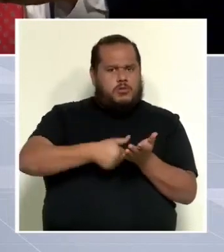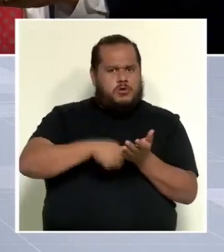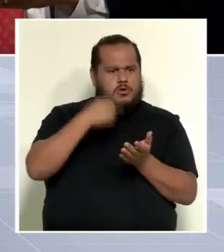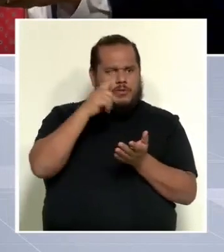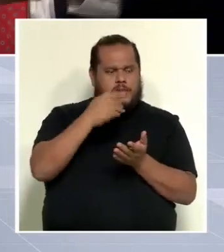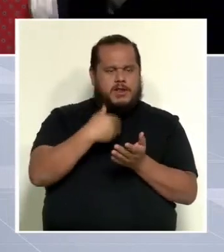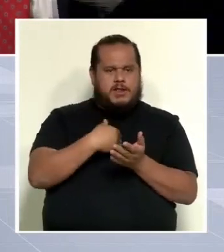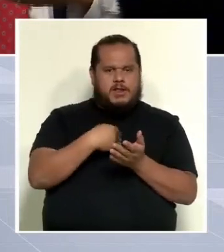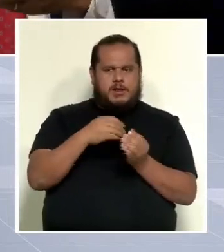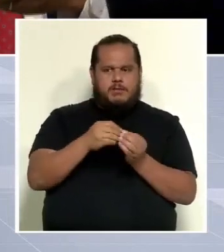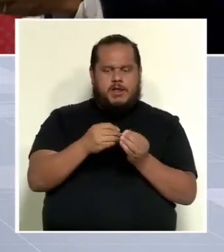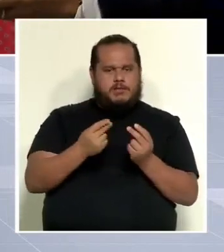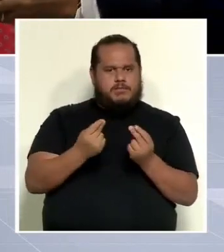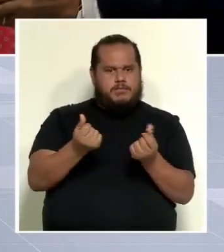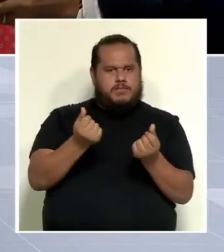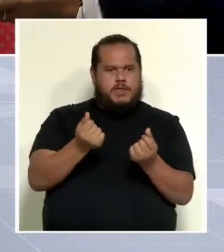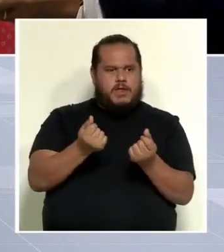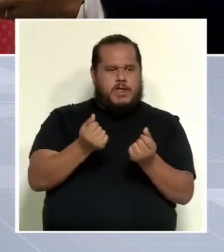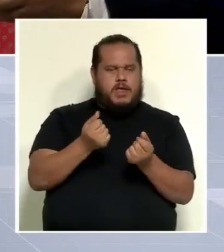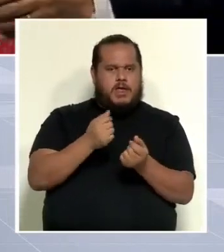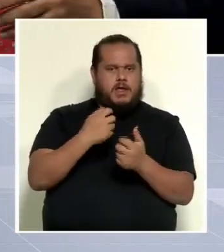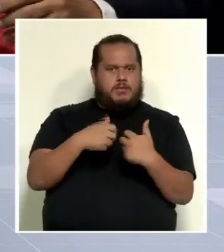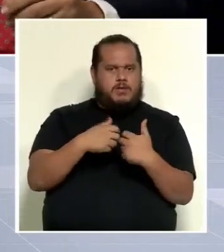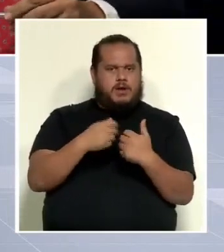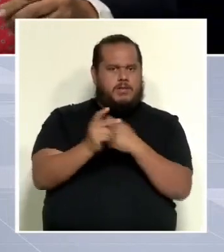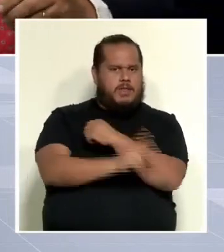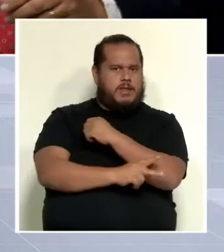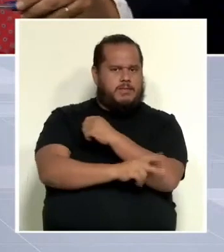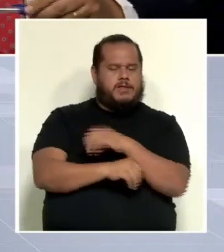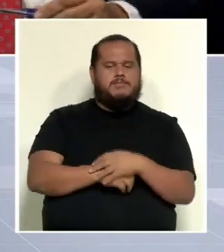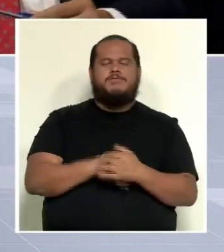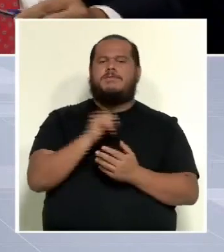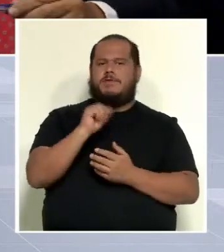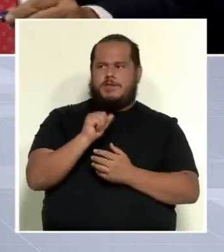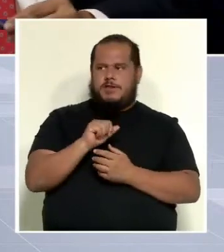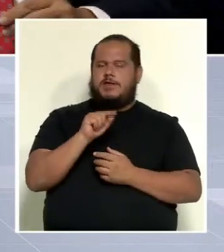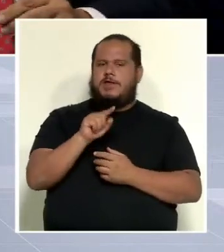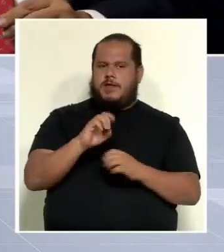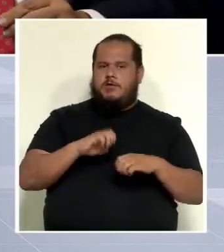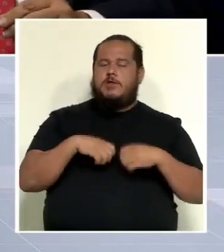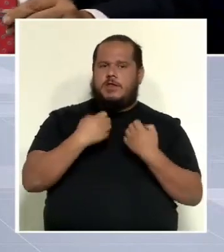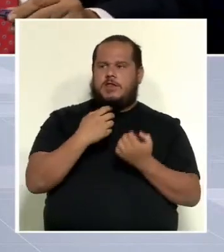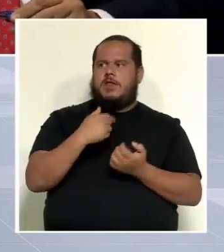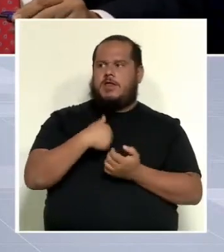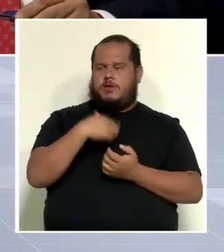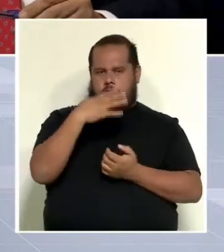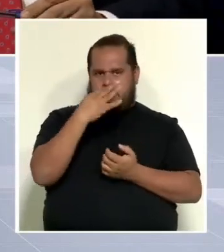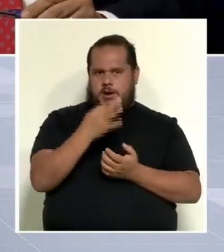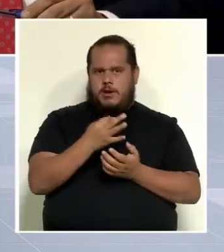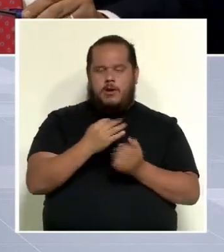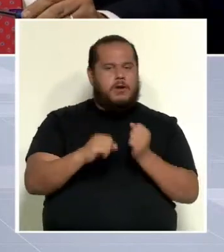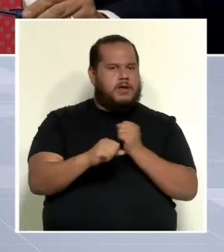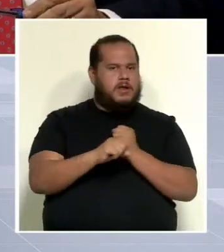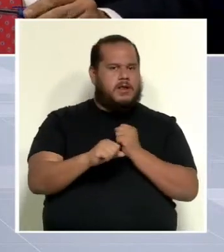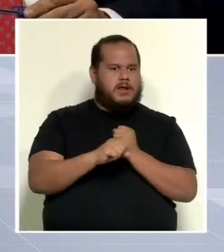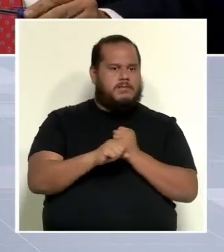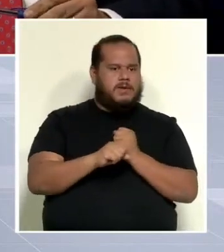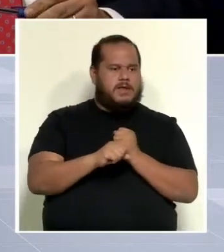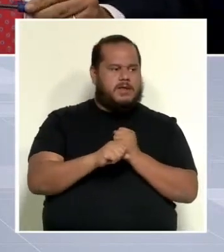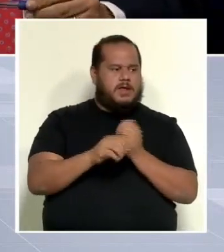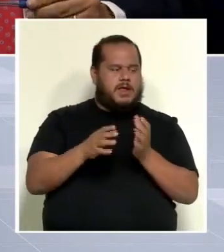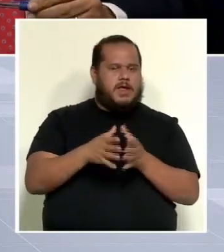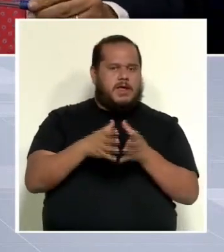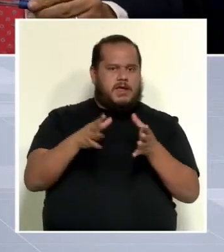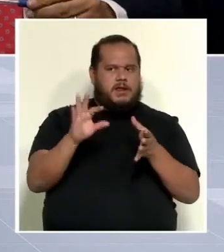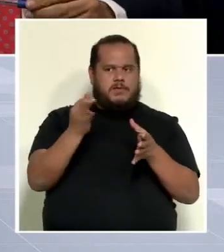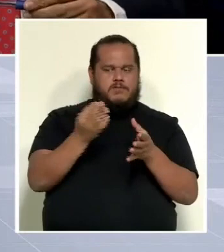manera más efectiva el daño al país. Sí, eso existe y creo que la campaña en gran